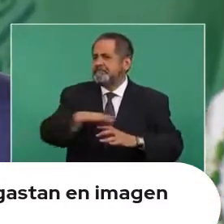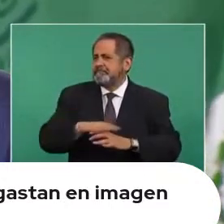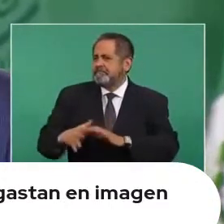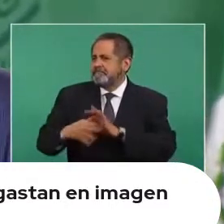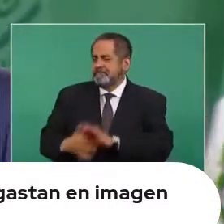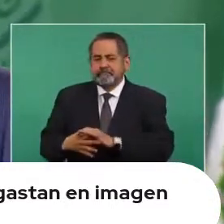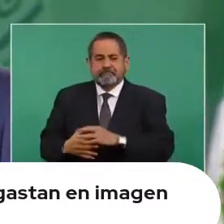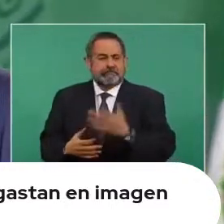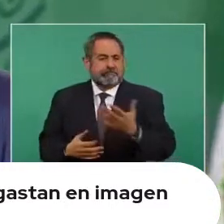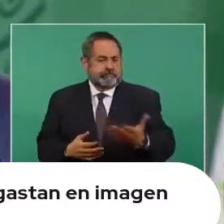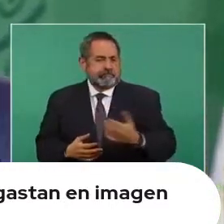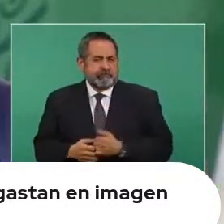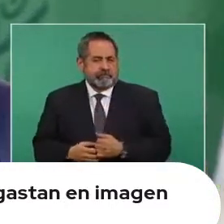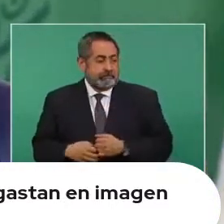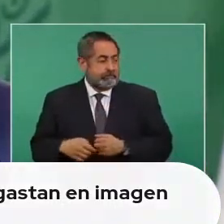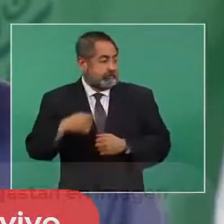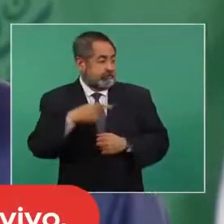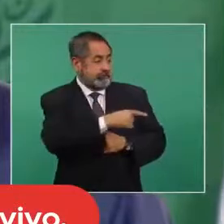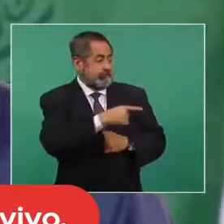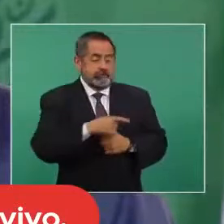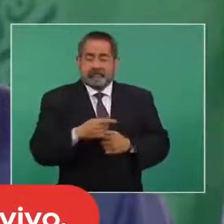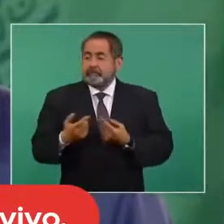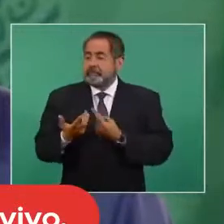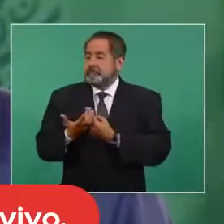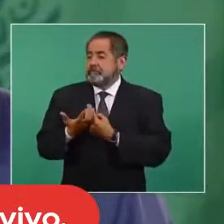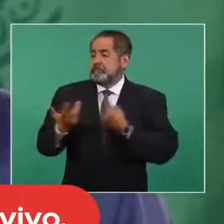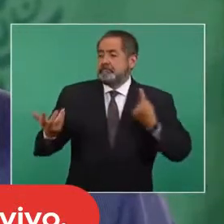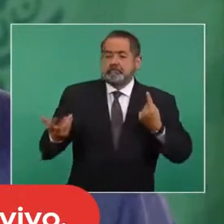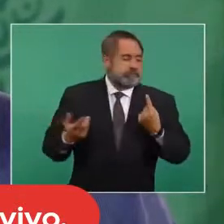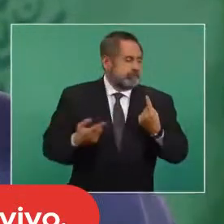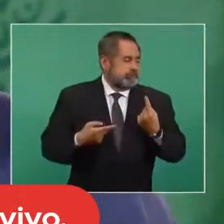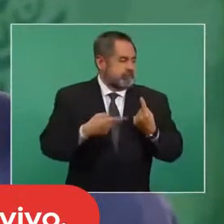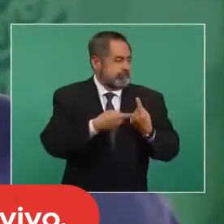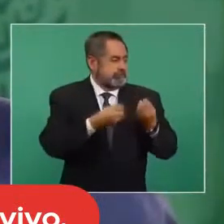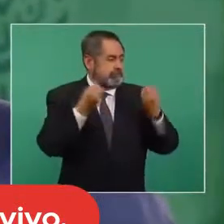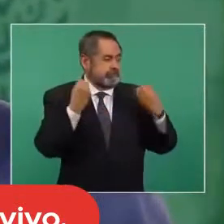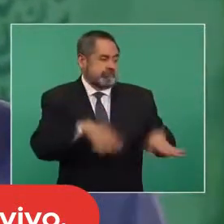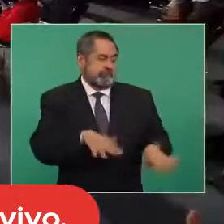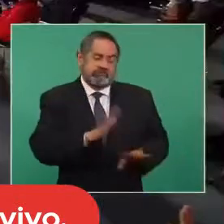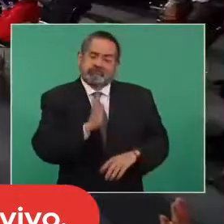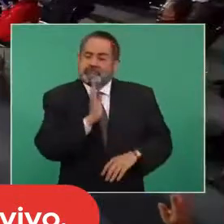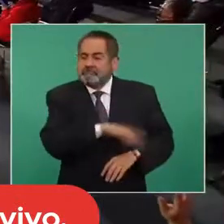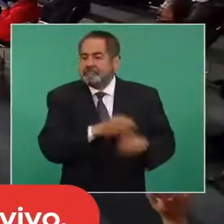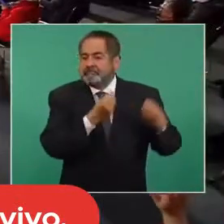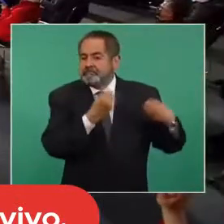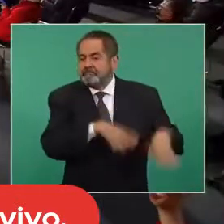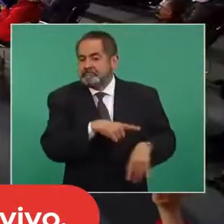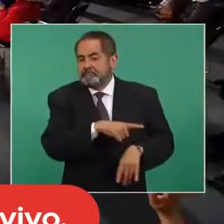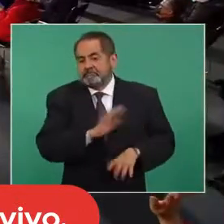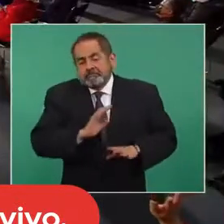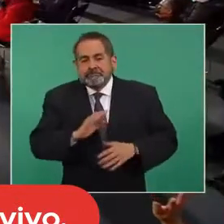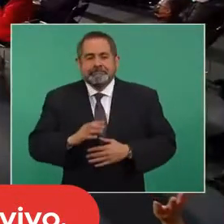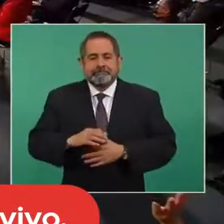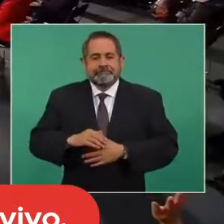Y de lo que se pierden los fifís. Pero bueno,